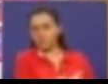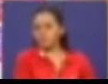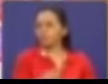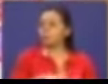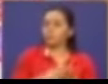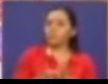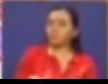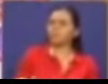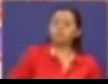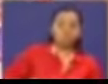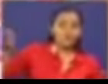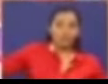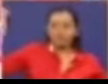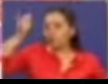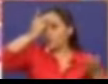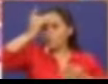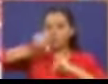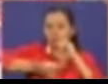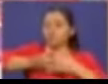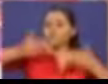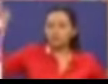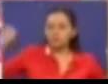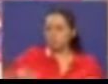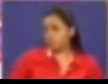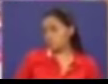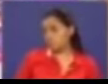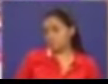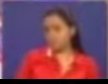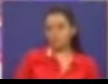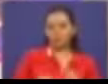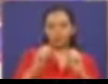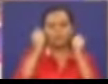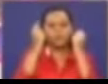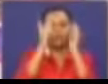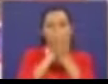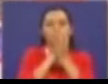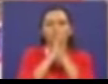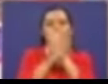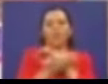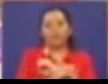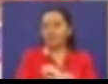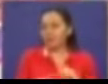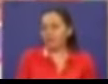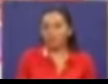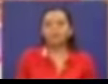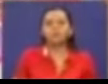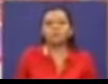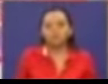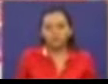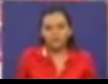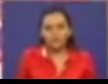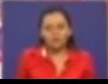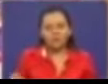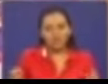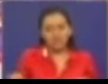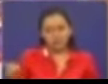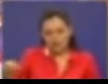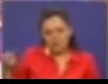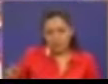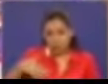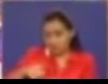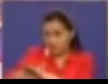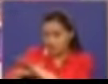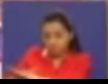vestiduras porque está aumentando el endeudamiento. No entienden nada o no quieren entenderlo. Eso es parte del endeudamiento